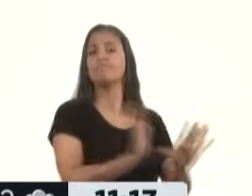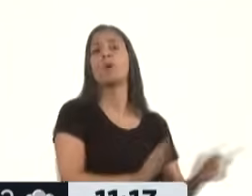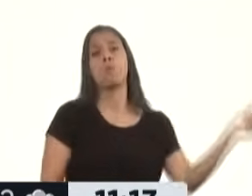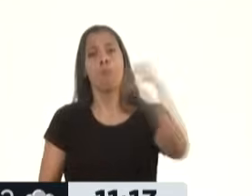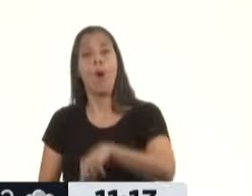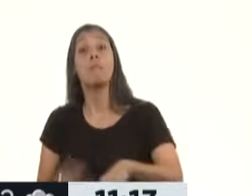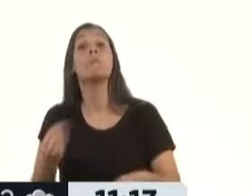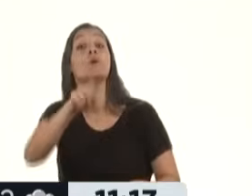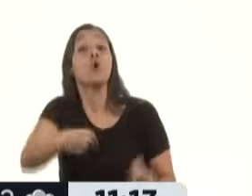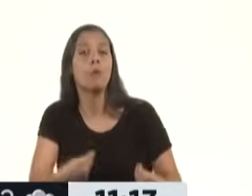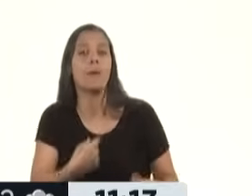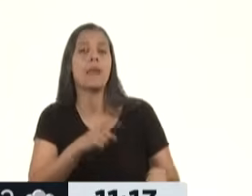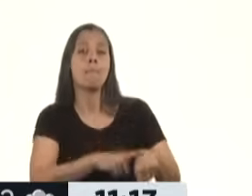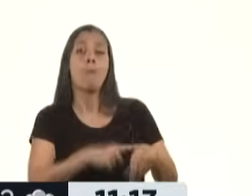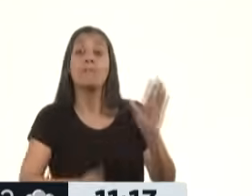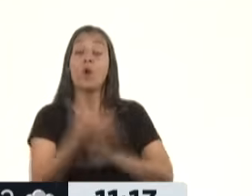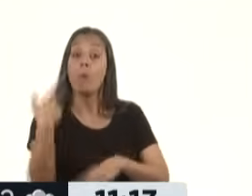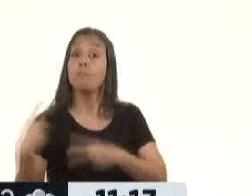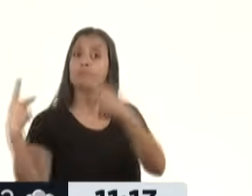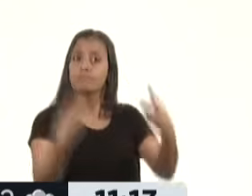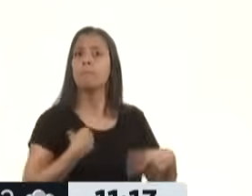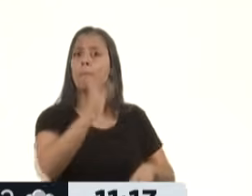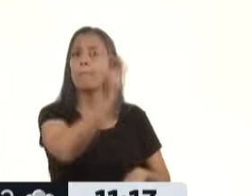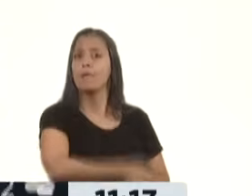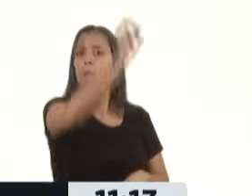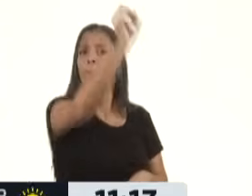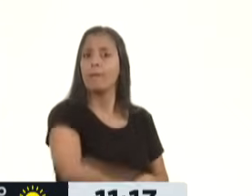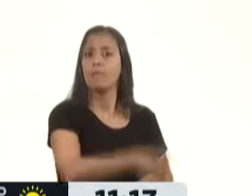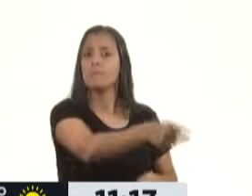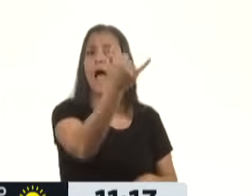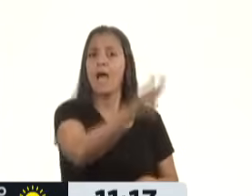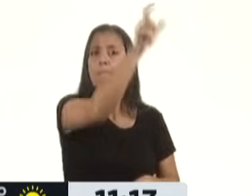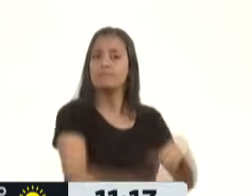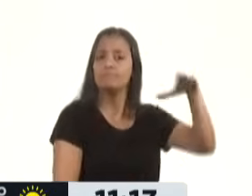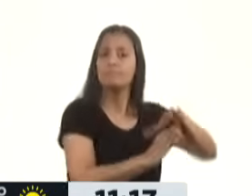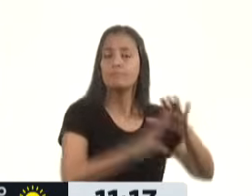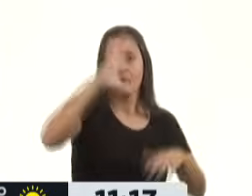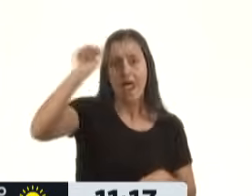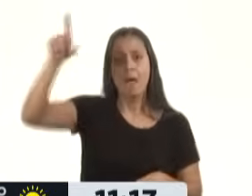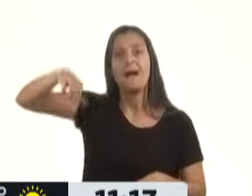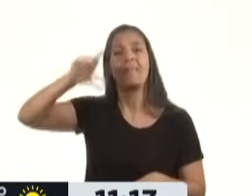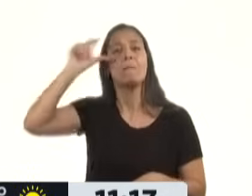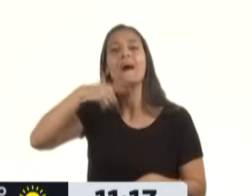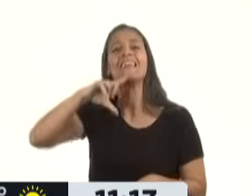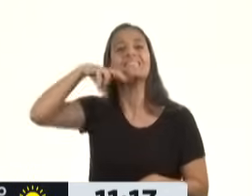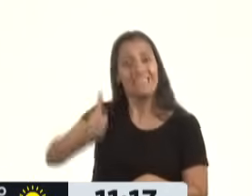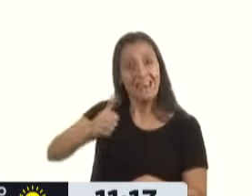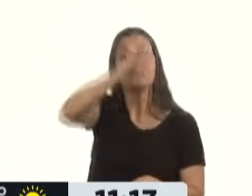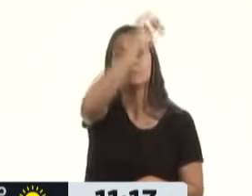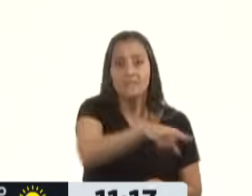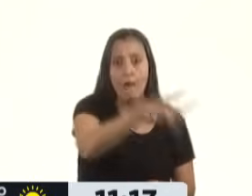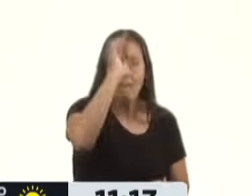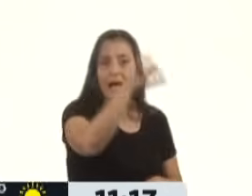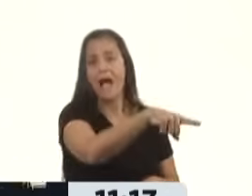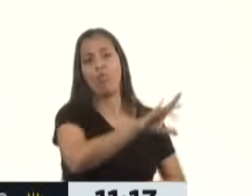se enteró en el camino de la presencia del encargado de negocios de la Embajada de Palestina Al-Alab Riyad en el